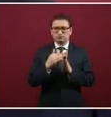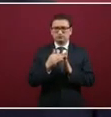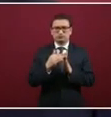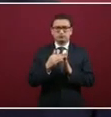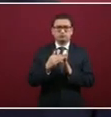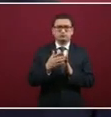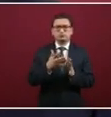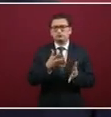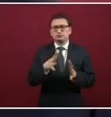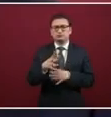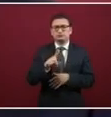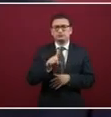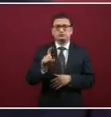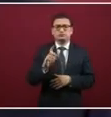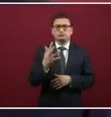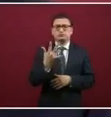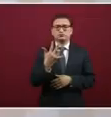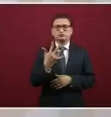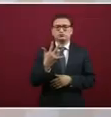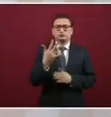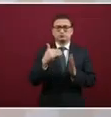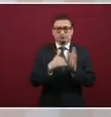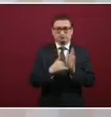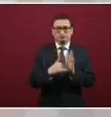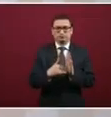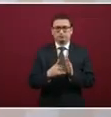llevamos 150,000,